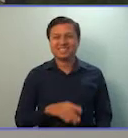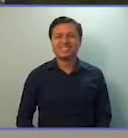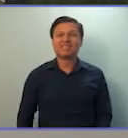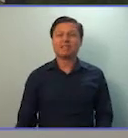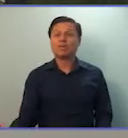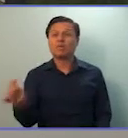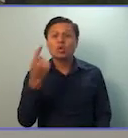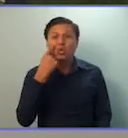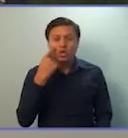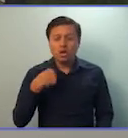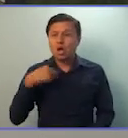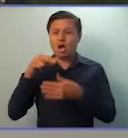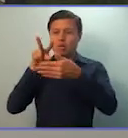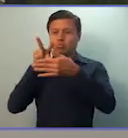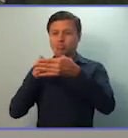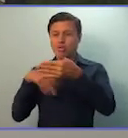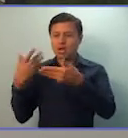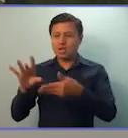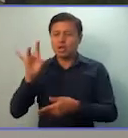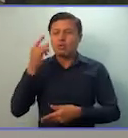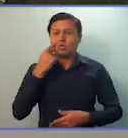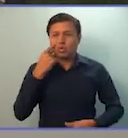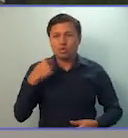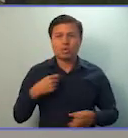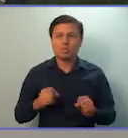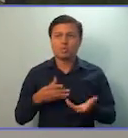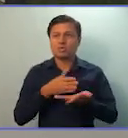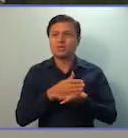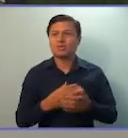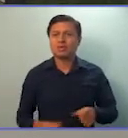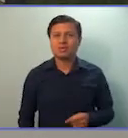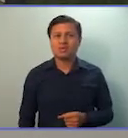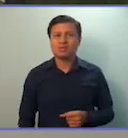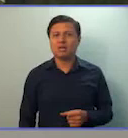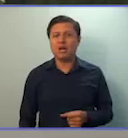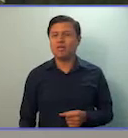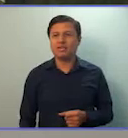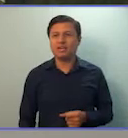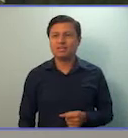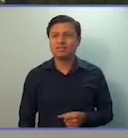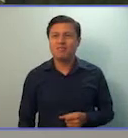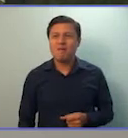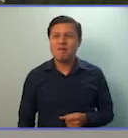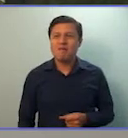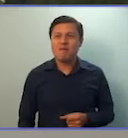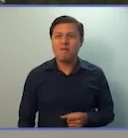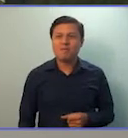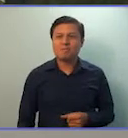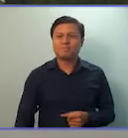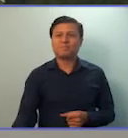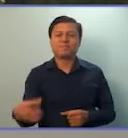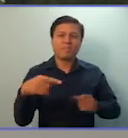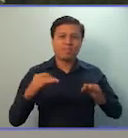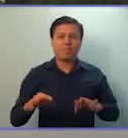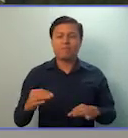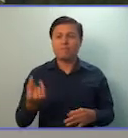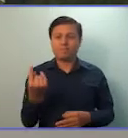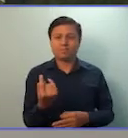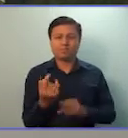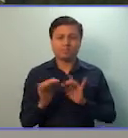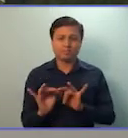entrañar lo ubico y dolor más riendo y así aquí está ya lo encontré ya le doy el él y al secretario